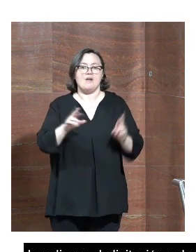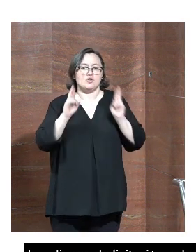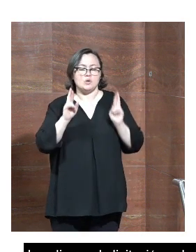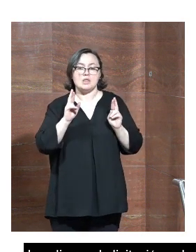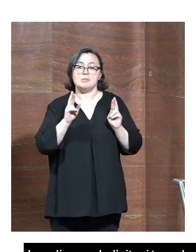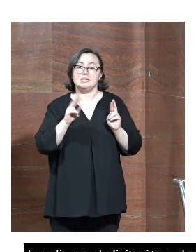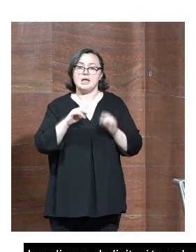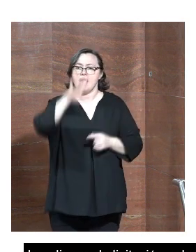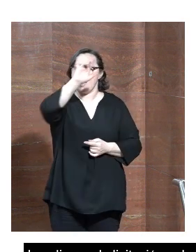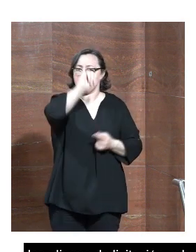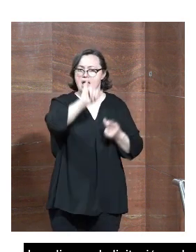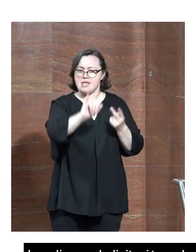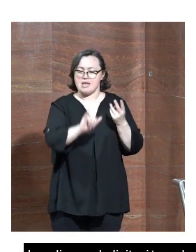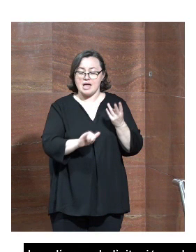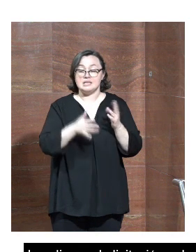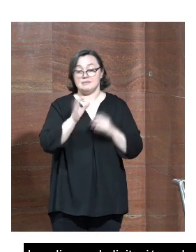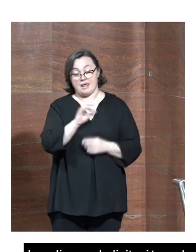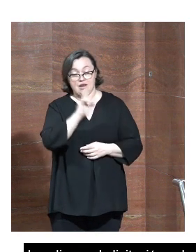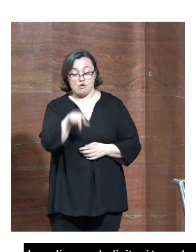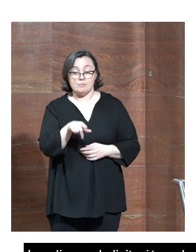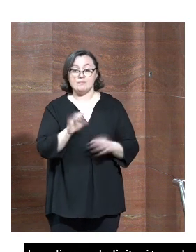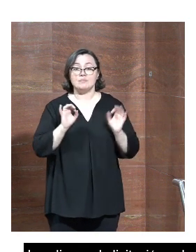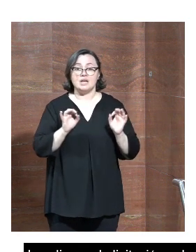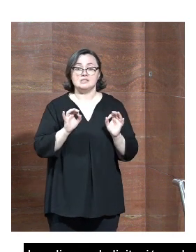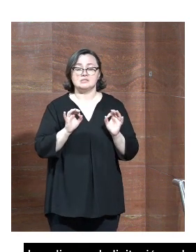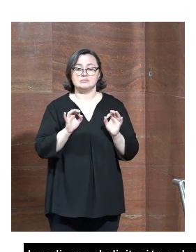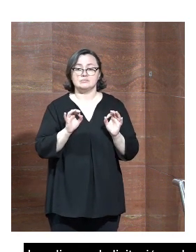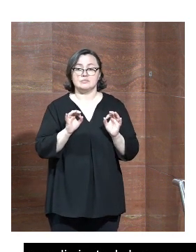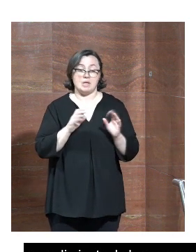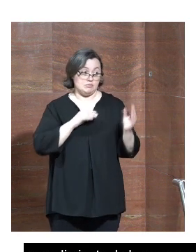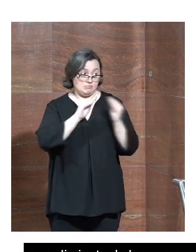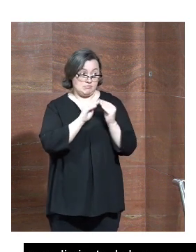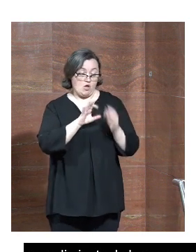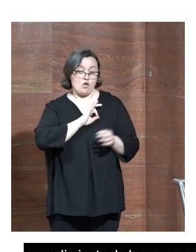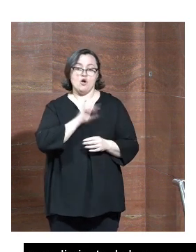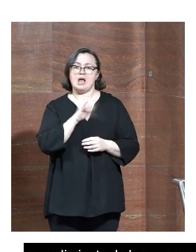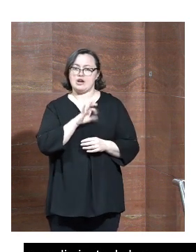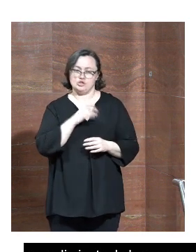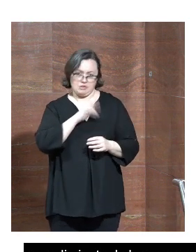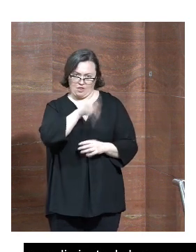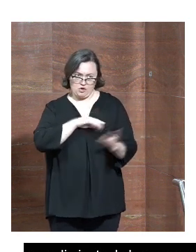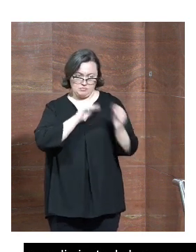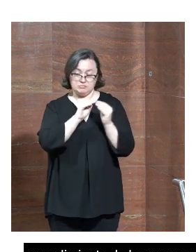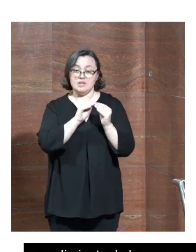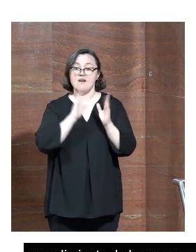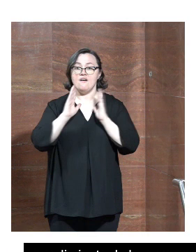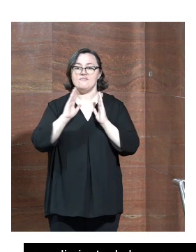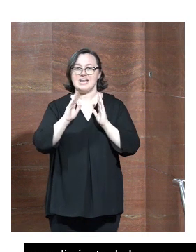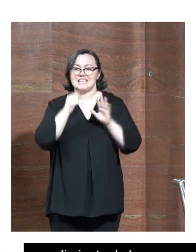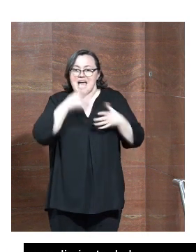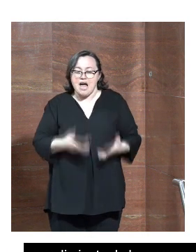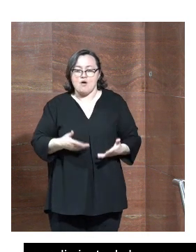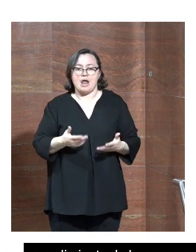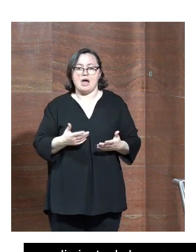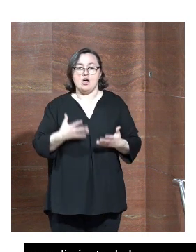afortunadamente, tenemos todo eso. Sí es bien cierto, lógicamente, que estoy de acuerdo con don Carlos, que en esta fase, digamos, o